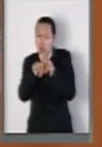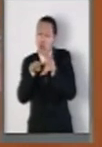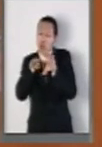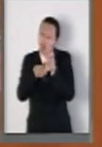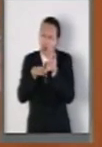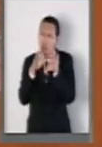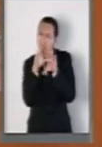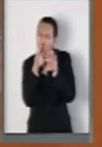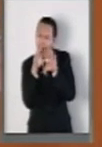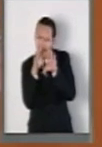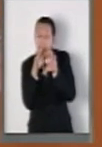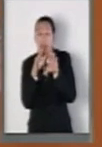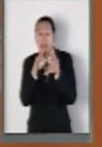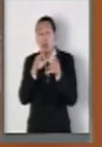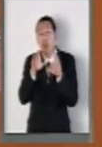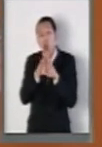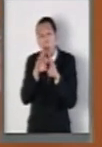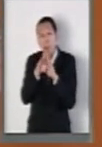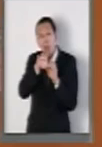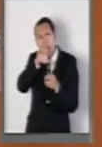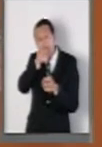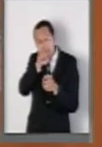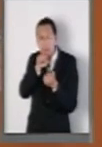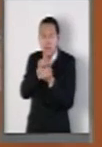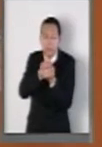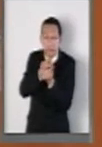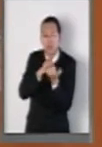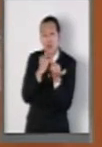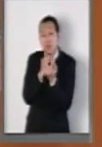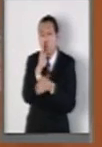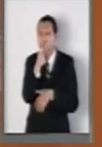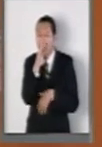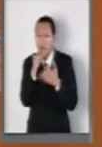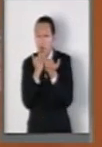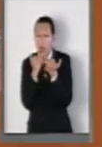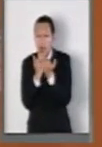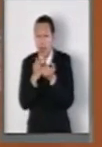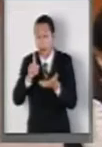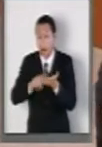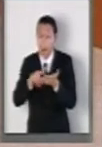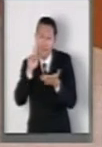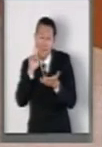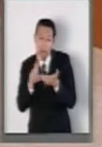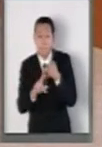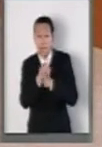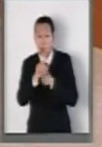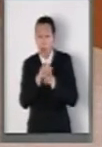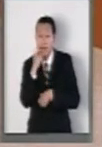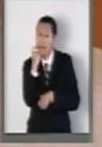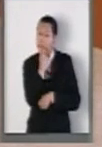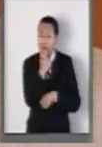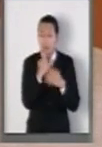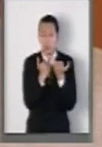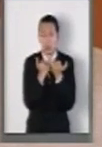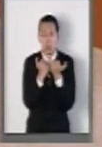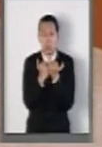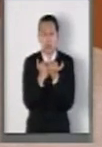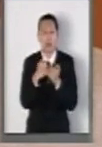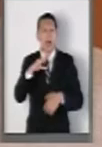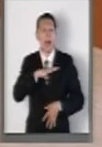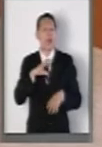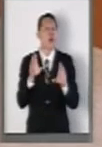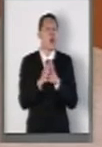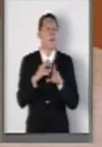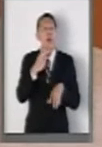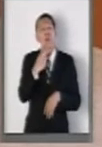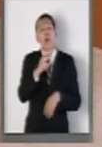deglución, la succión, además de observarse problemas periodontales. Se estima que